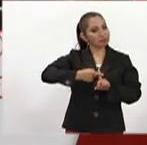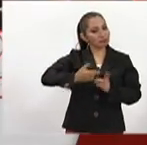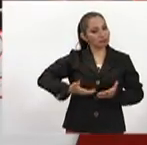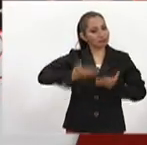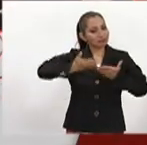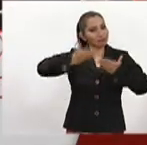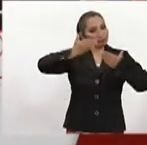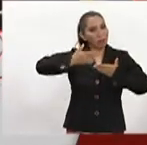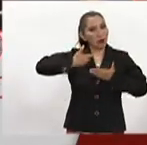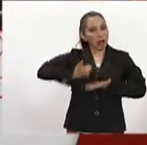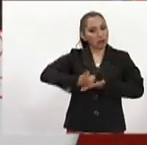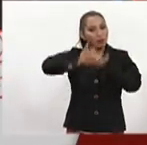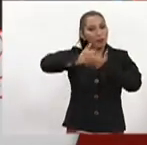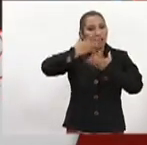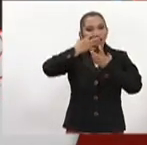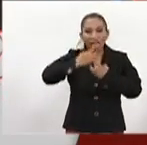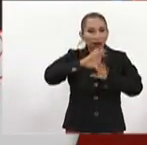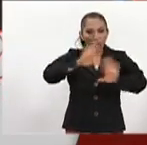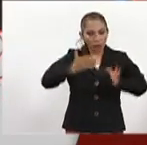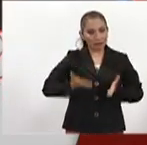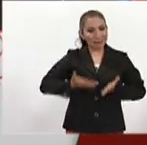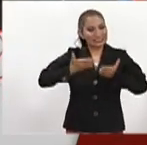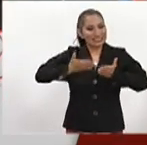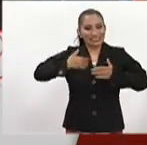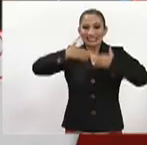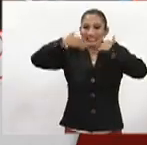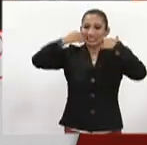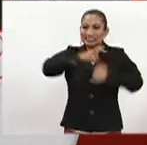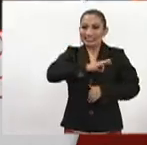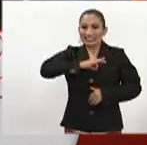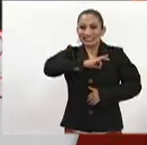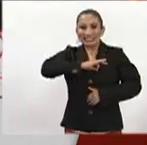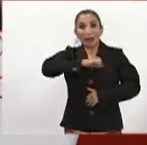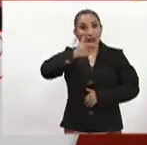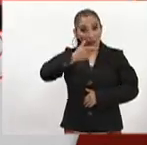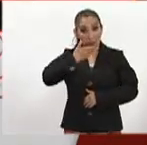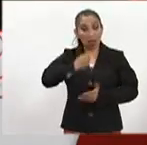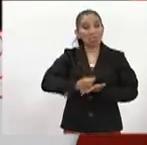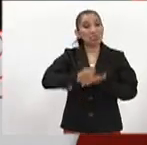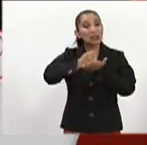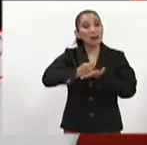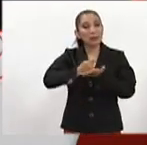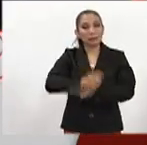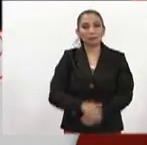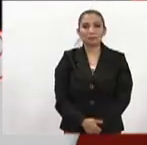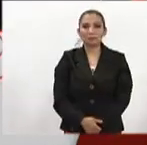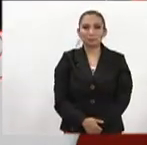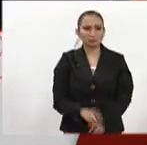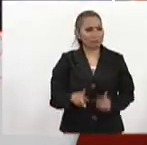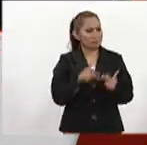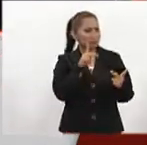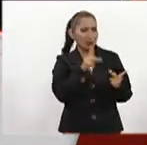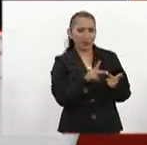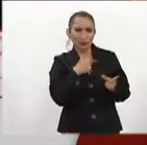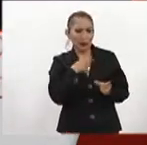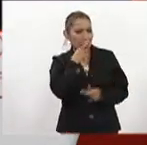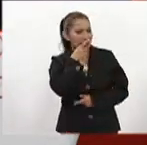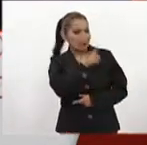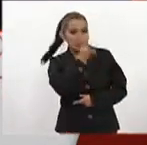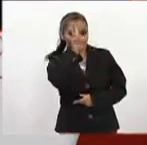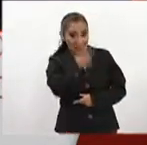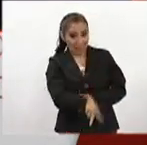excelente antidepresivo y está comprobado que finalmente es una de las mejores terapias que podemos tener. Perfecto, ¿no? Y yo te puedo decir